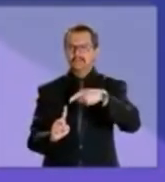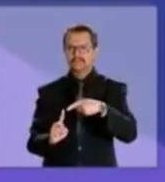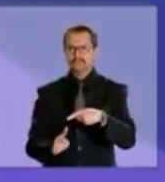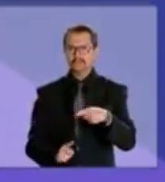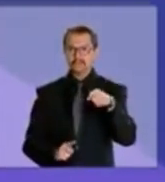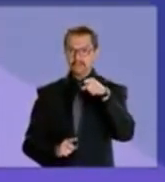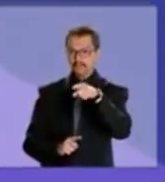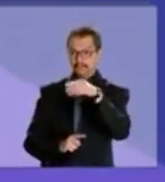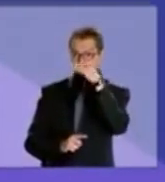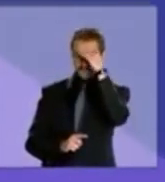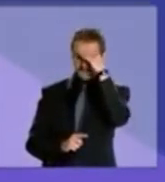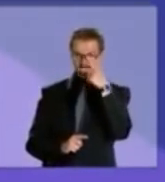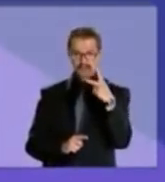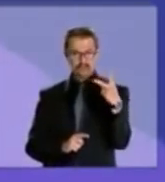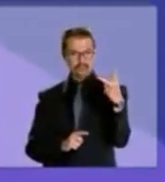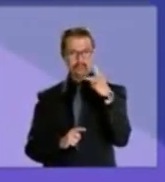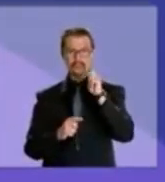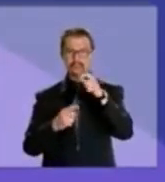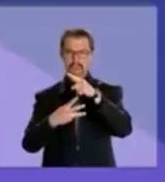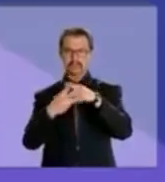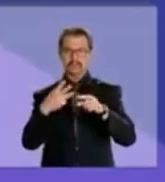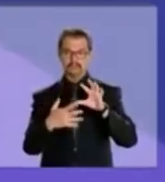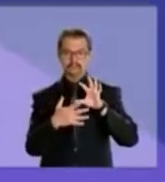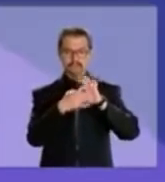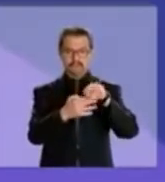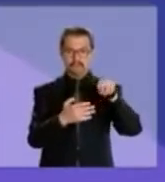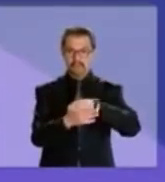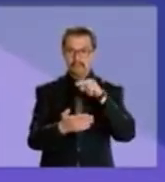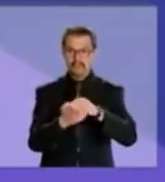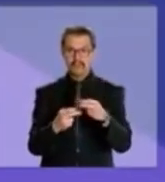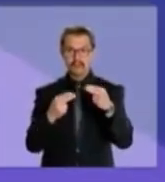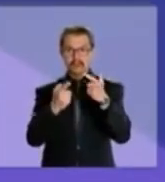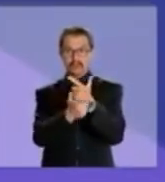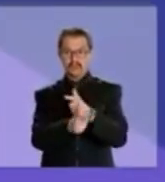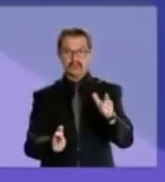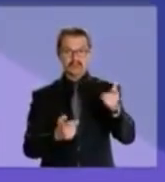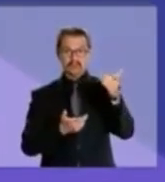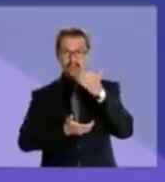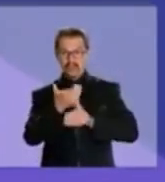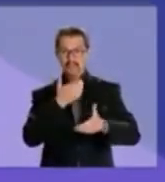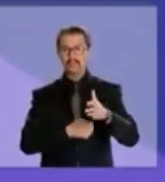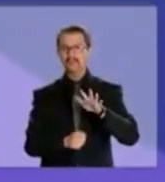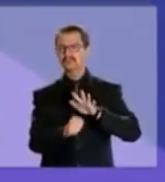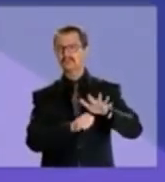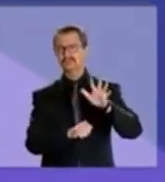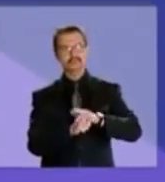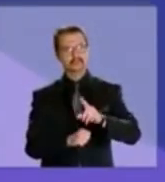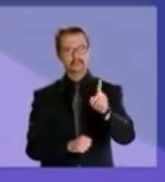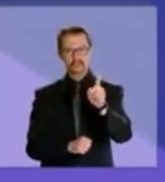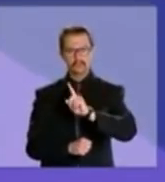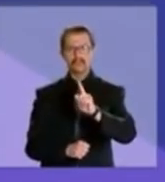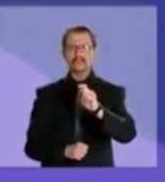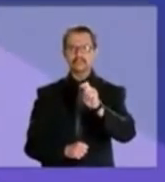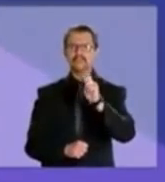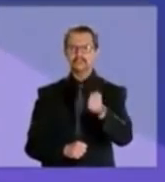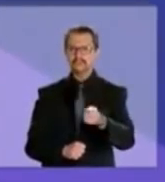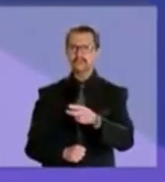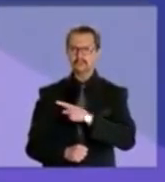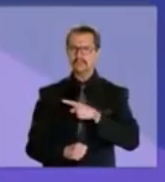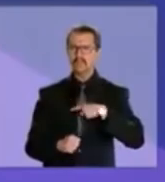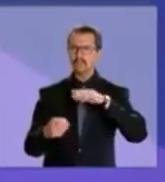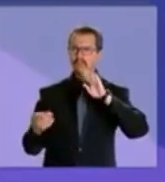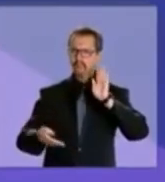entender eso tenemos la capacidad de poder negociar y mercadear en cualquier parte del mundo tenemos que quitarnos esa actitud del ratón